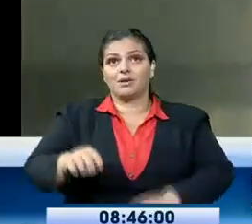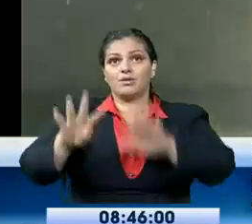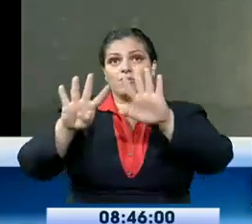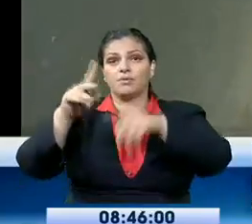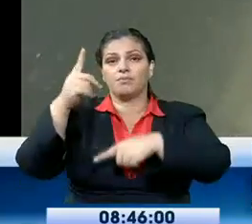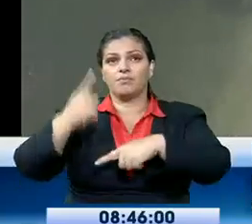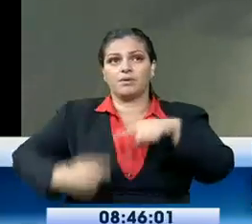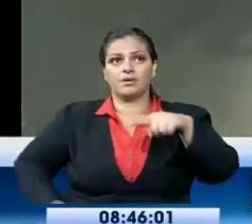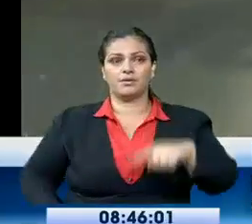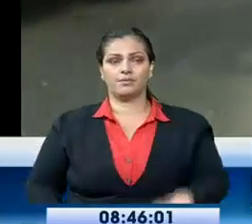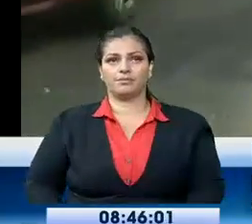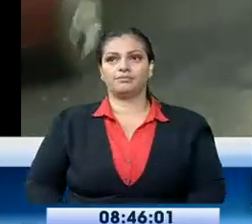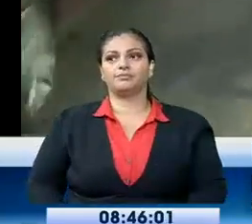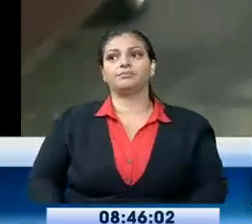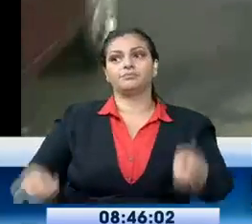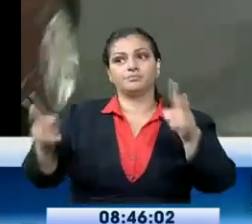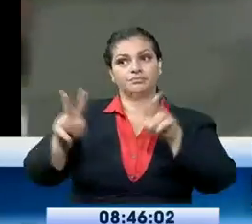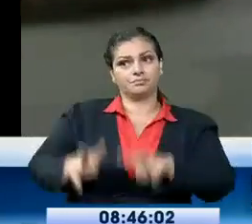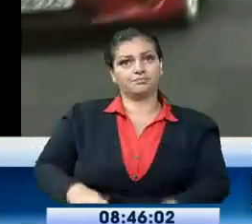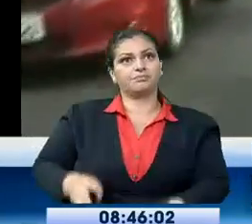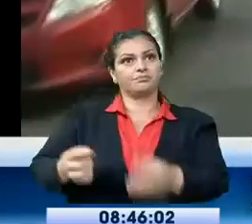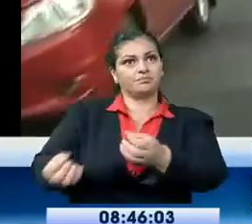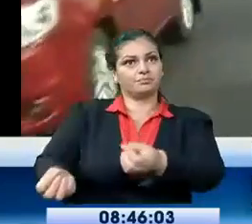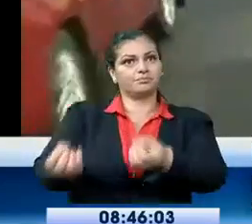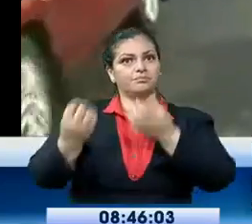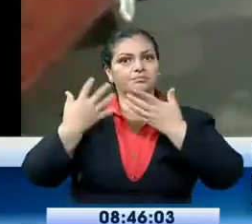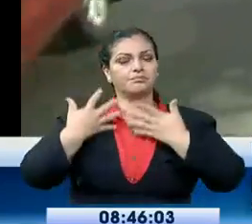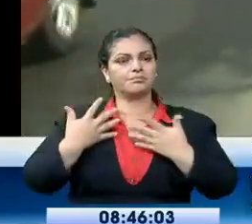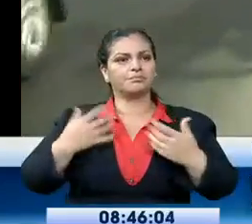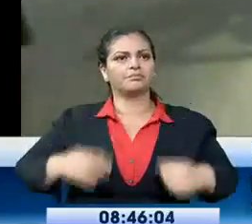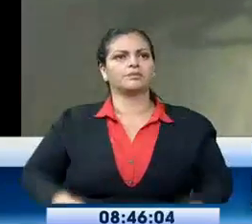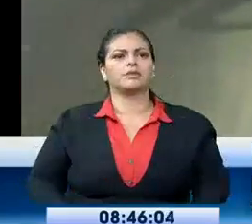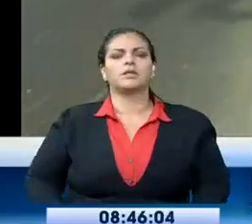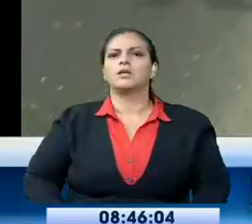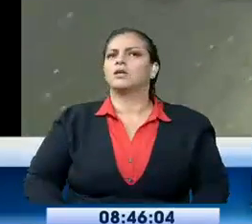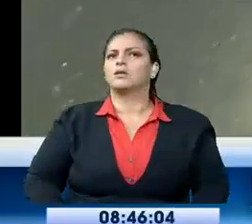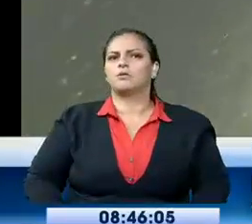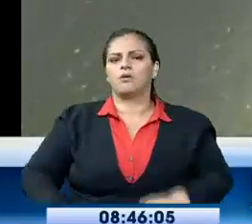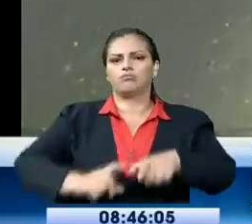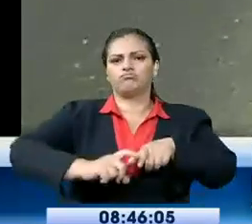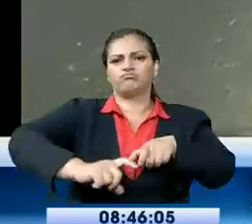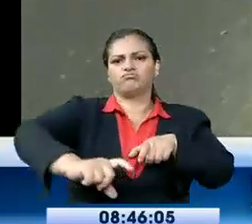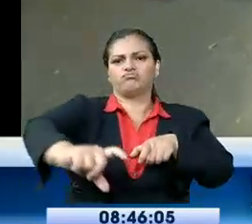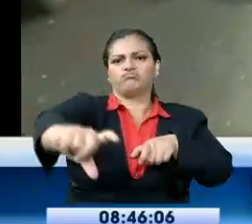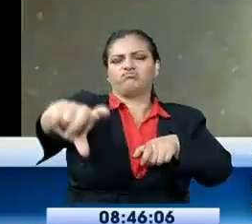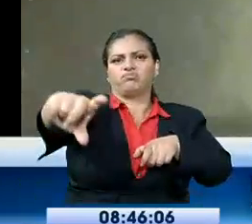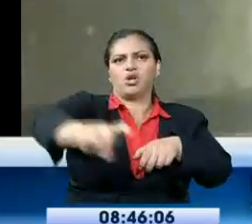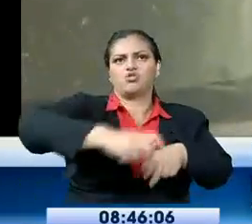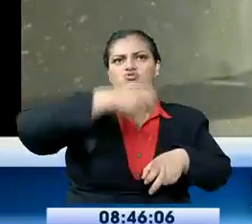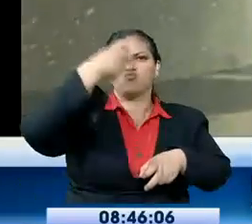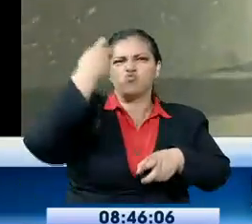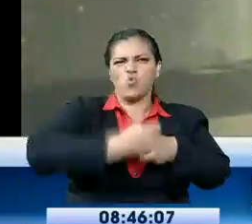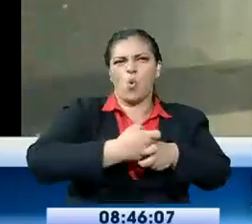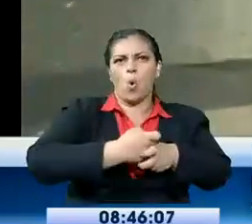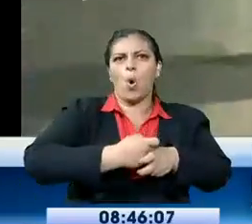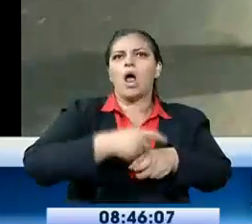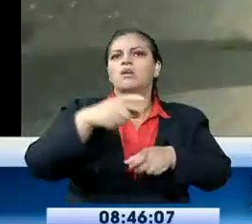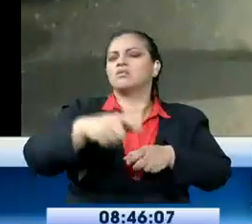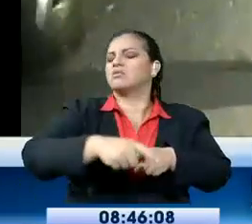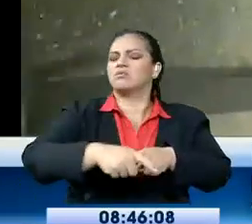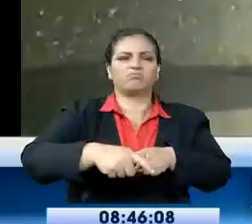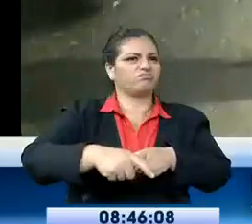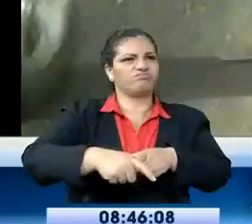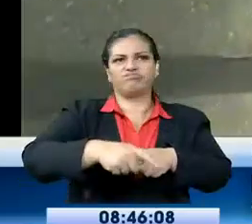comunicar que van a proceder a retirar completamente los bordillos divisores de carril a lo